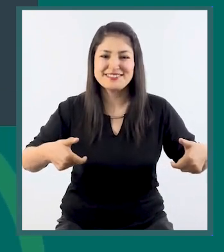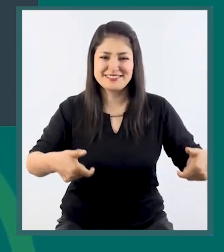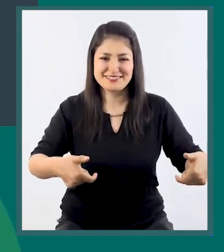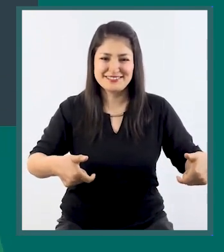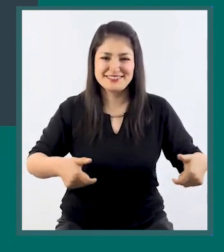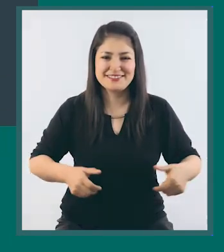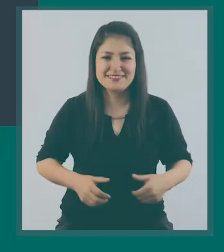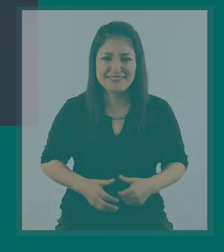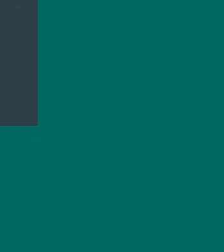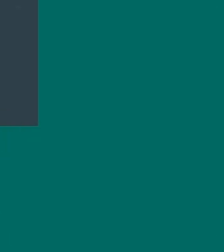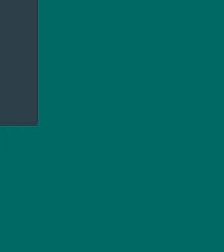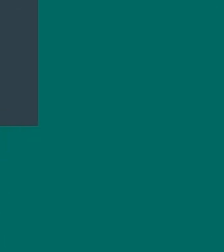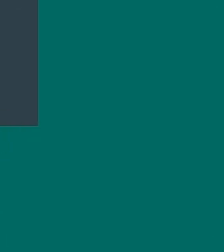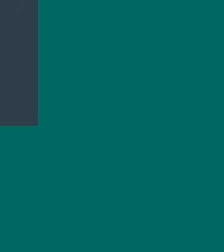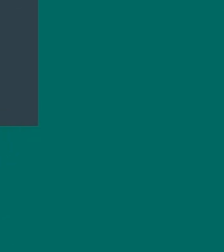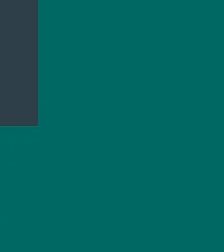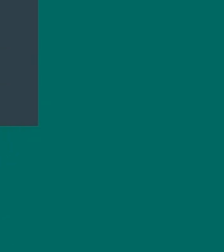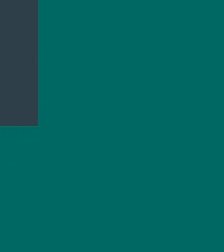www.bicentenario.gob.p.